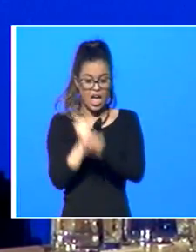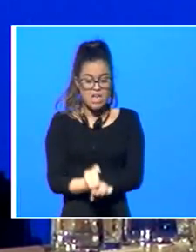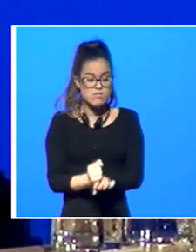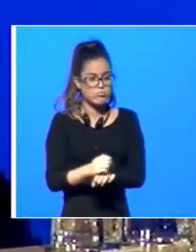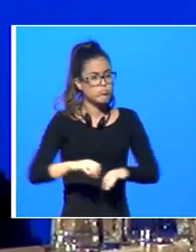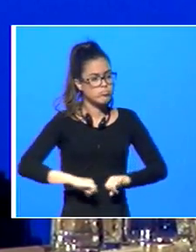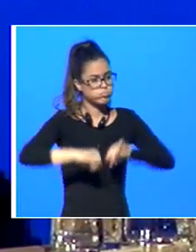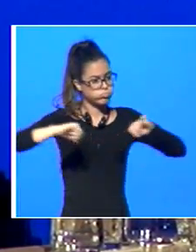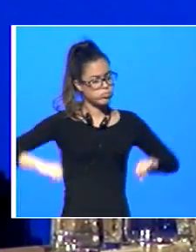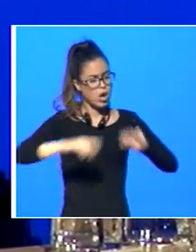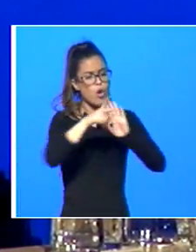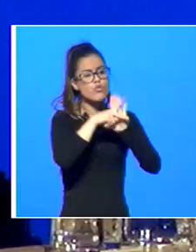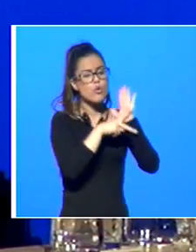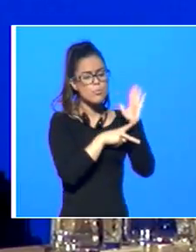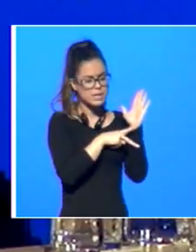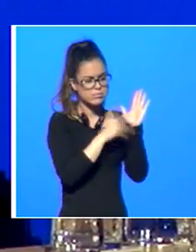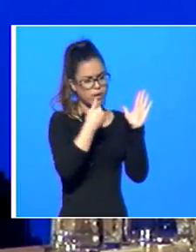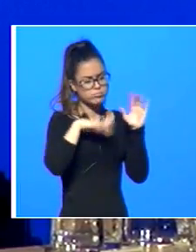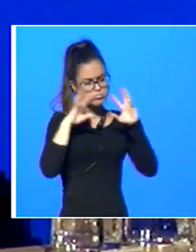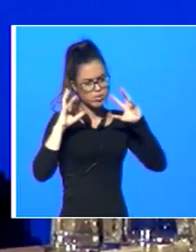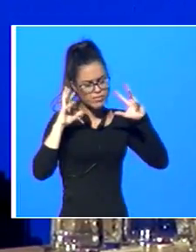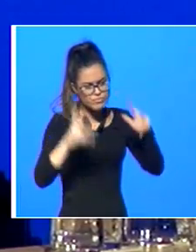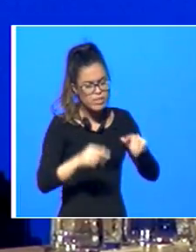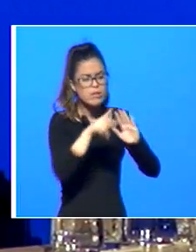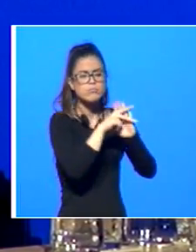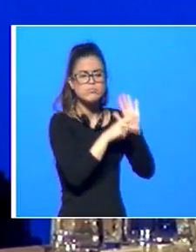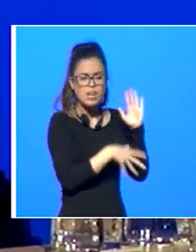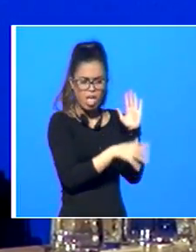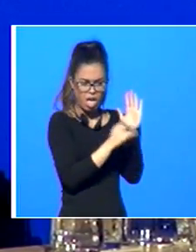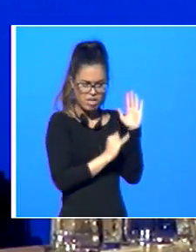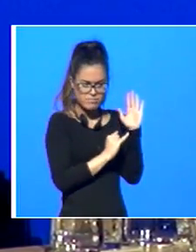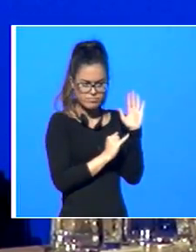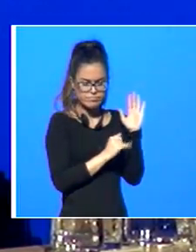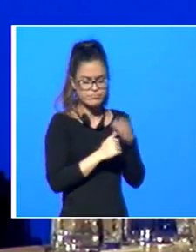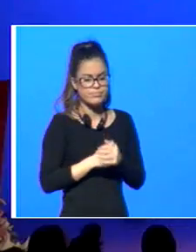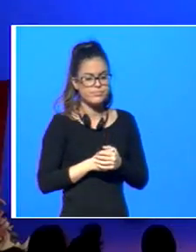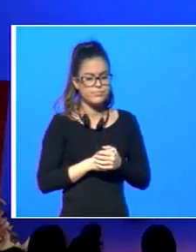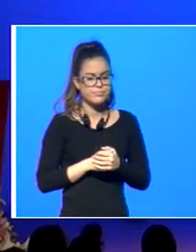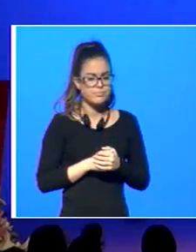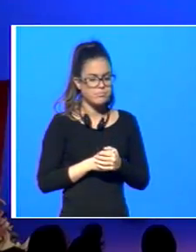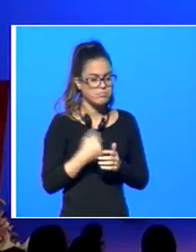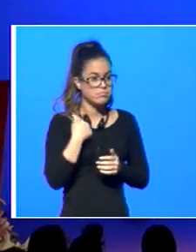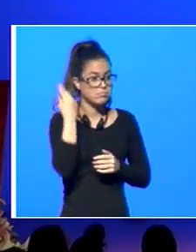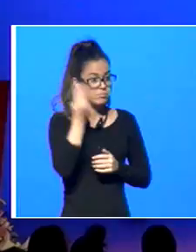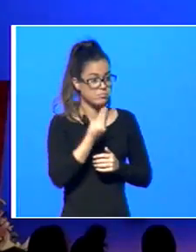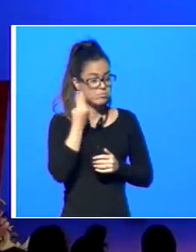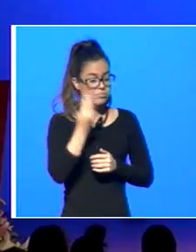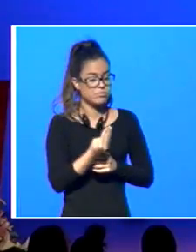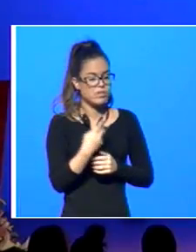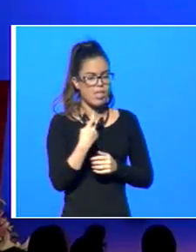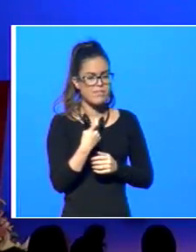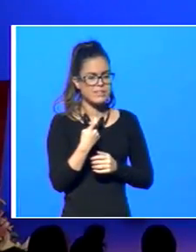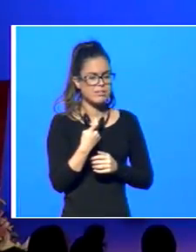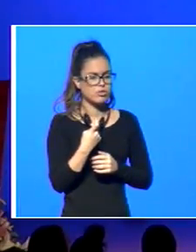la normativa con gran esfuerzo. Hay normativa a manta. Creo que hay que hacer una